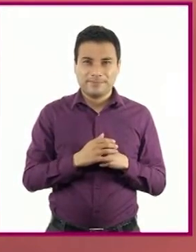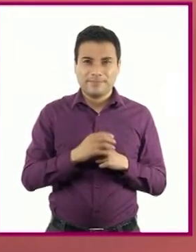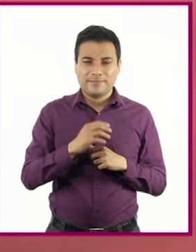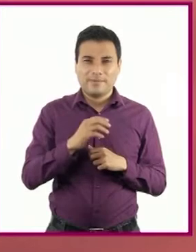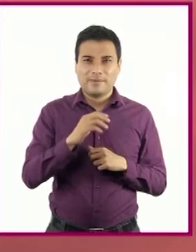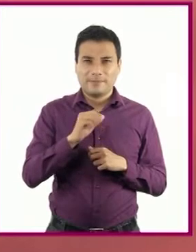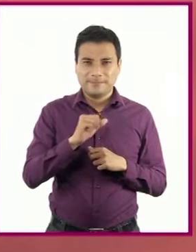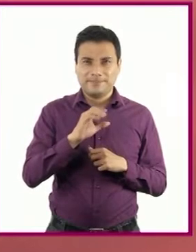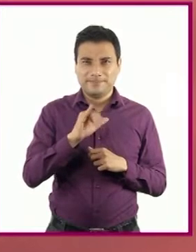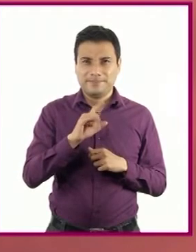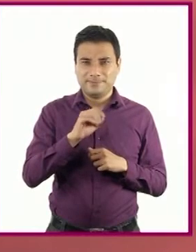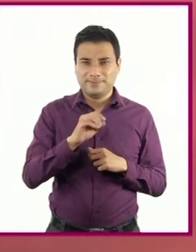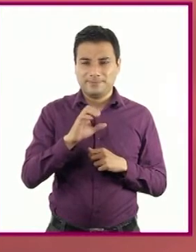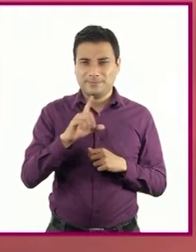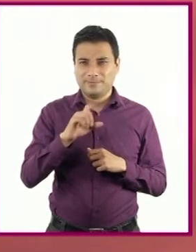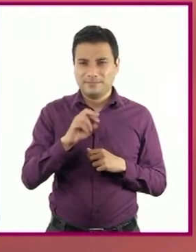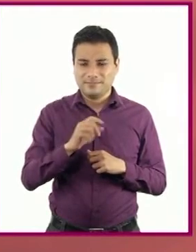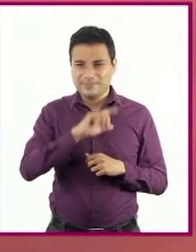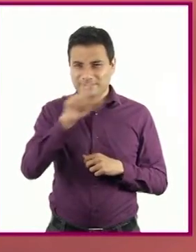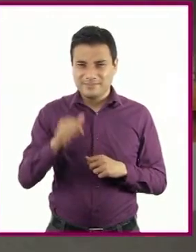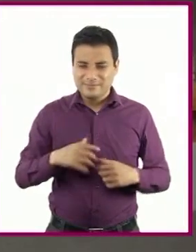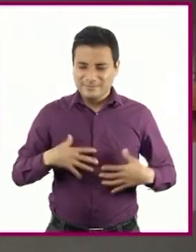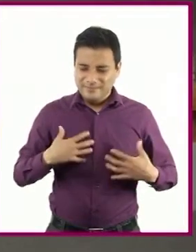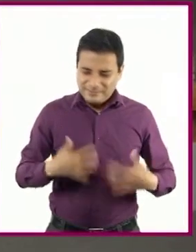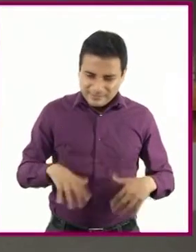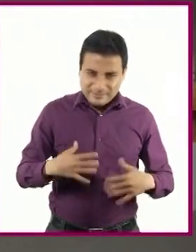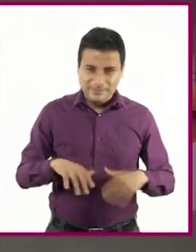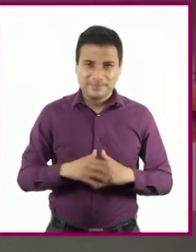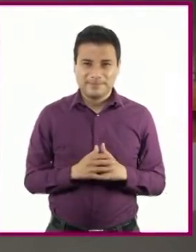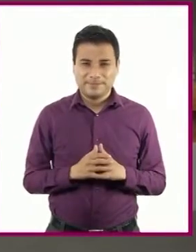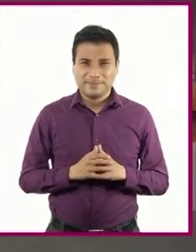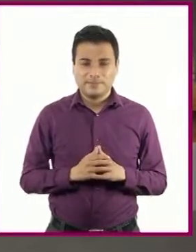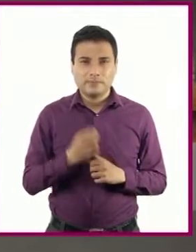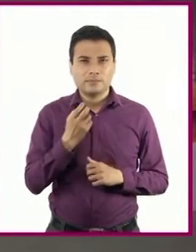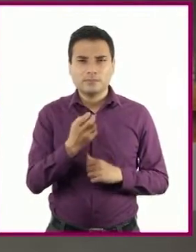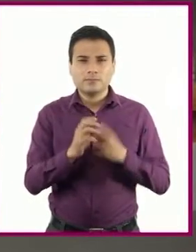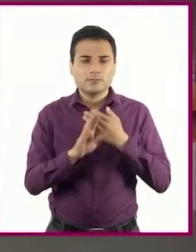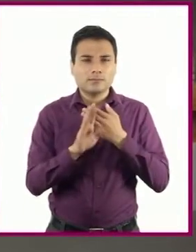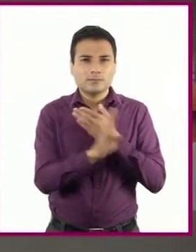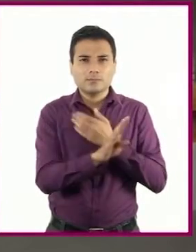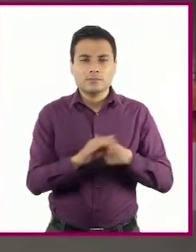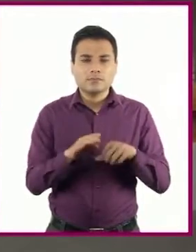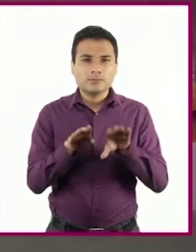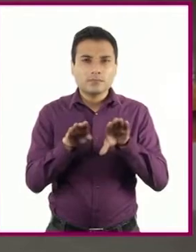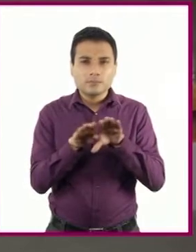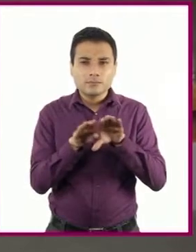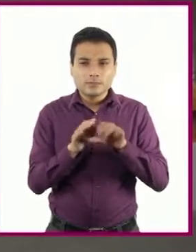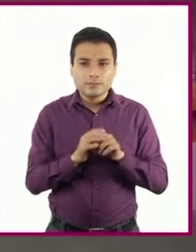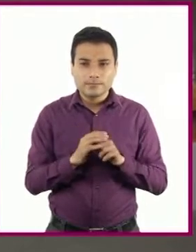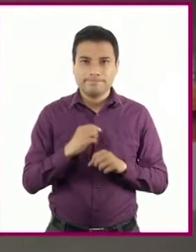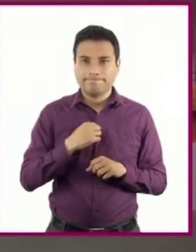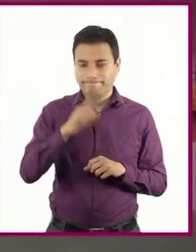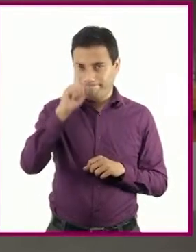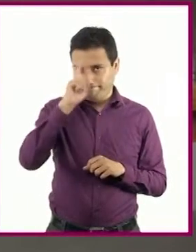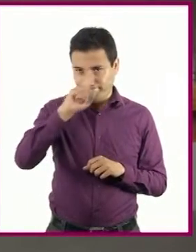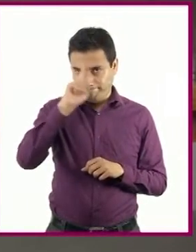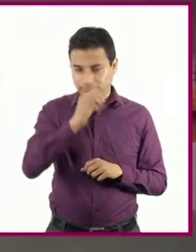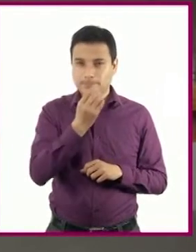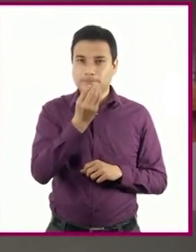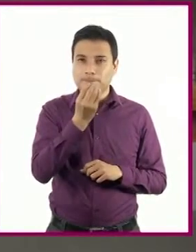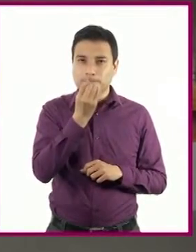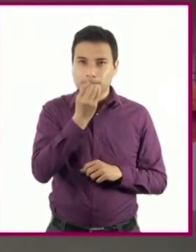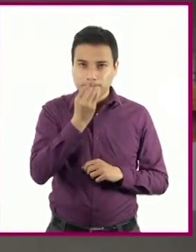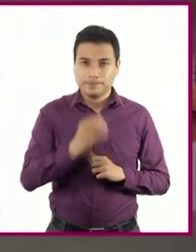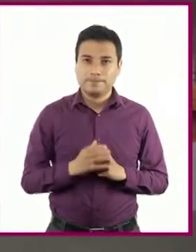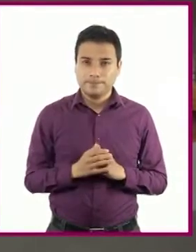esto resulta en las molestias que ya hemos descrito. Para evitar estos problemas, lo más recomendable es una alimentación con